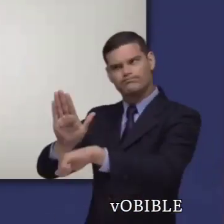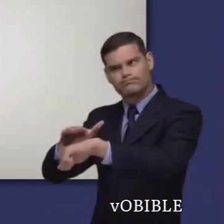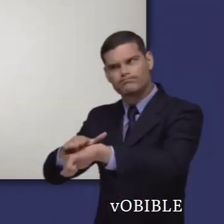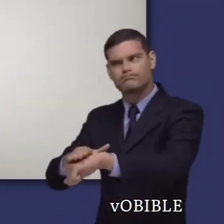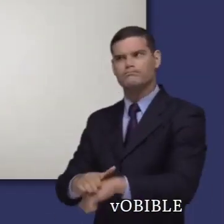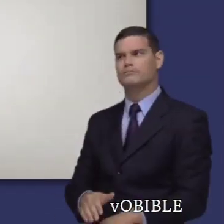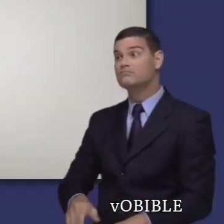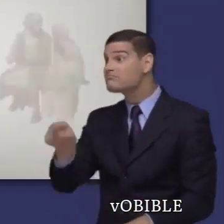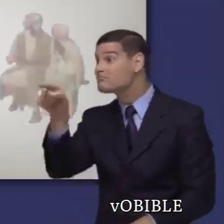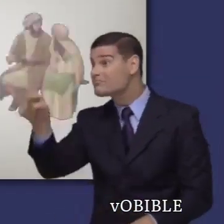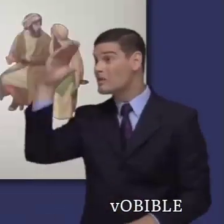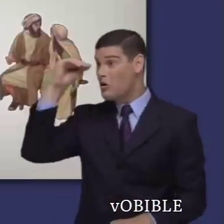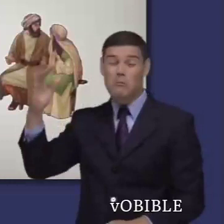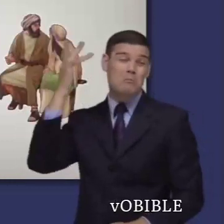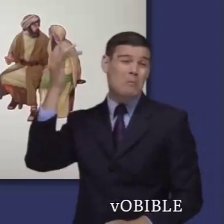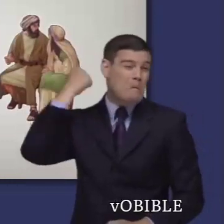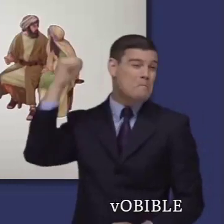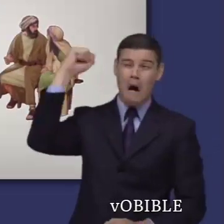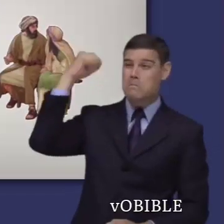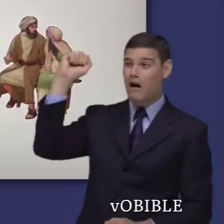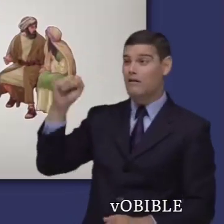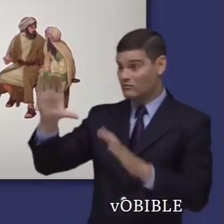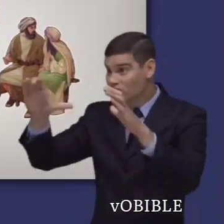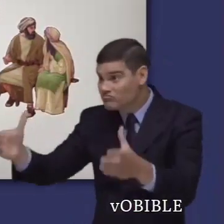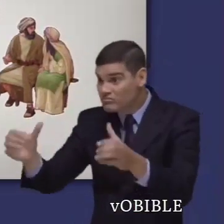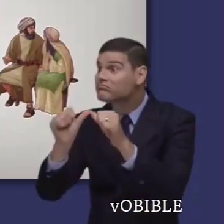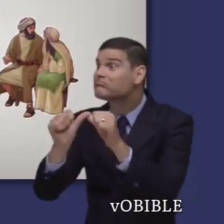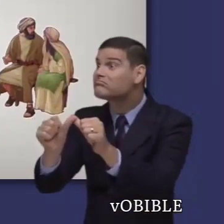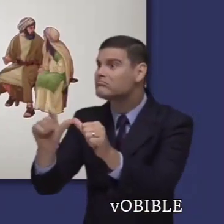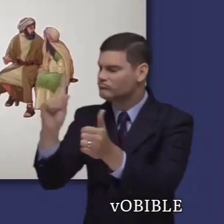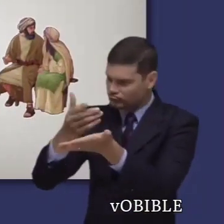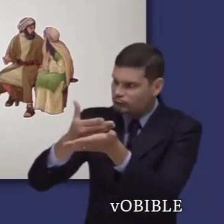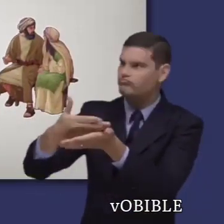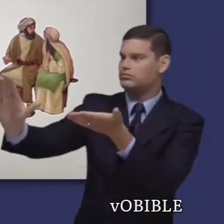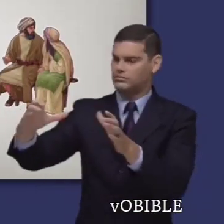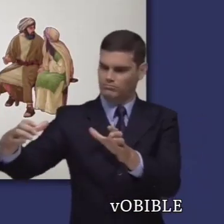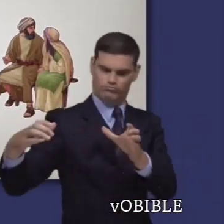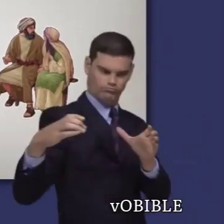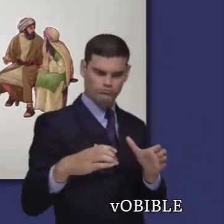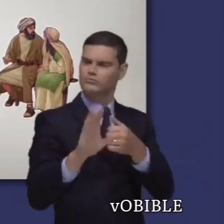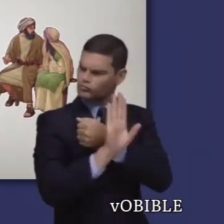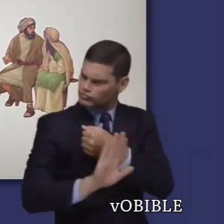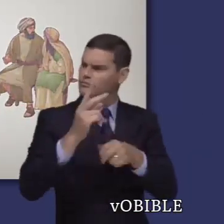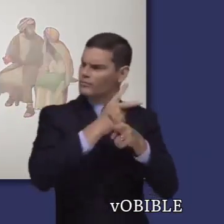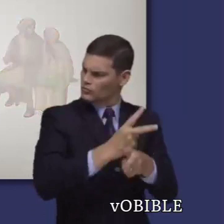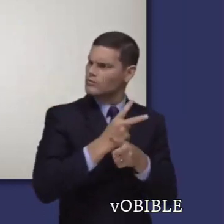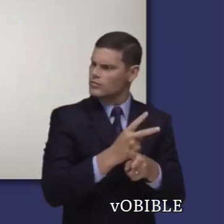En la congregación hay un pecador que no se arrepiente. Ese hombre debe ser expulsado para proteger a la